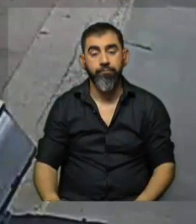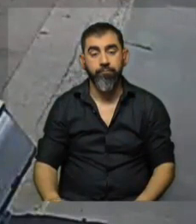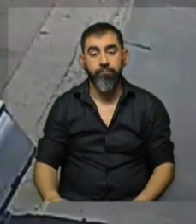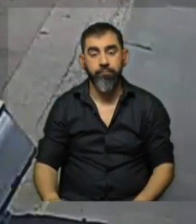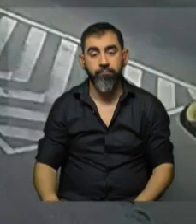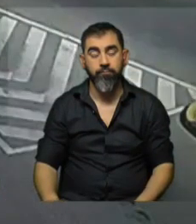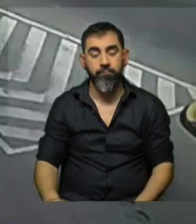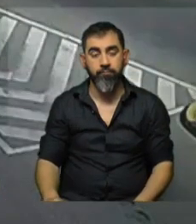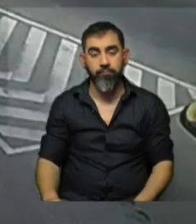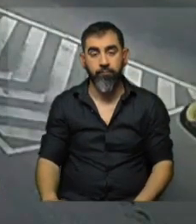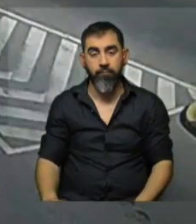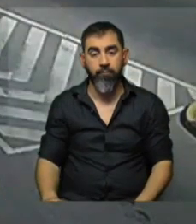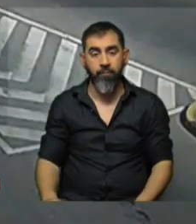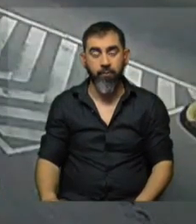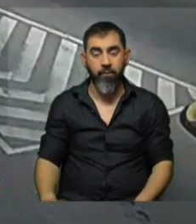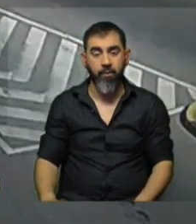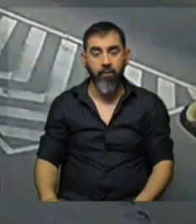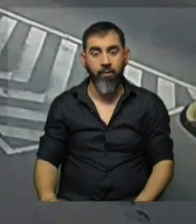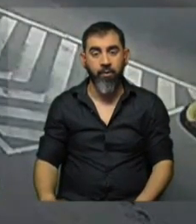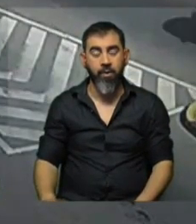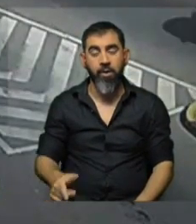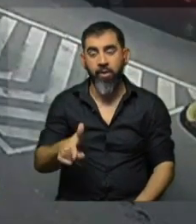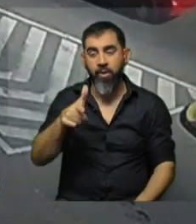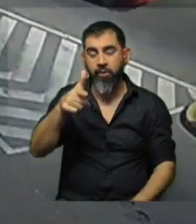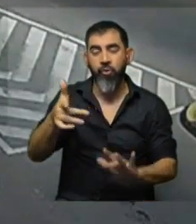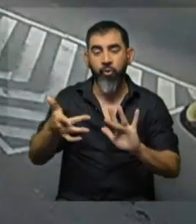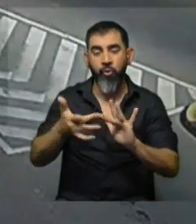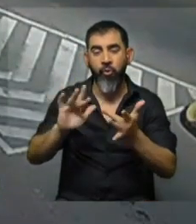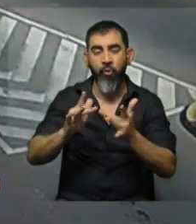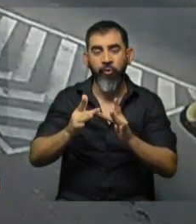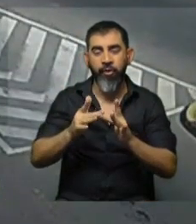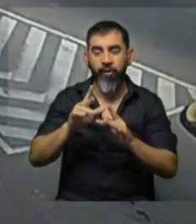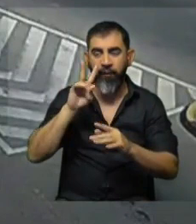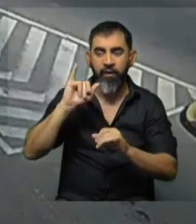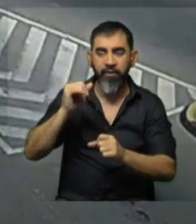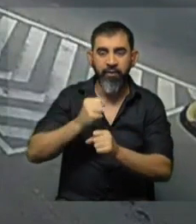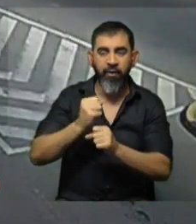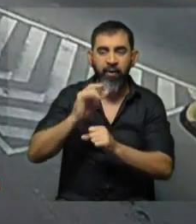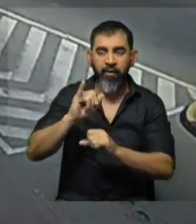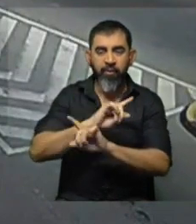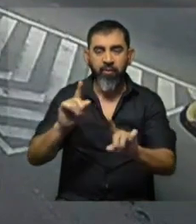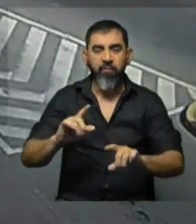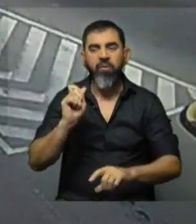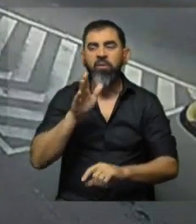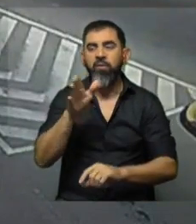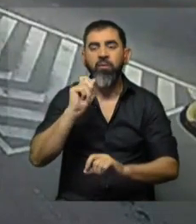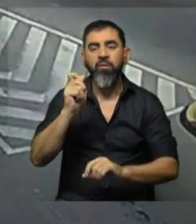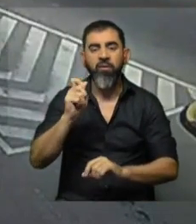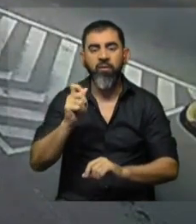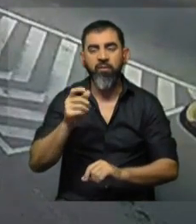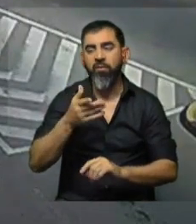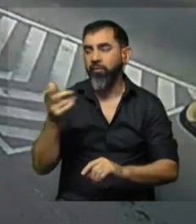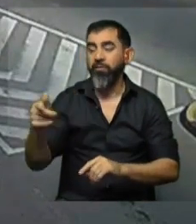sería puro periodismo. Un móvil desde ahí a ver si está interrumpiendo el tránsito. ¿Y quién va? Pilar,